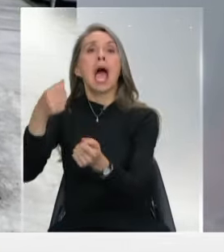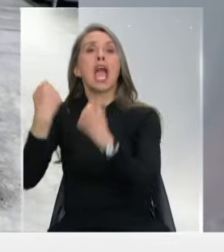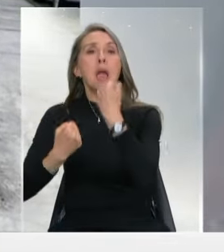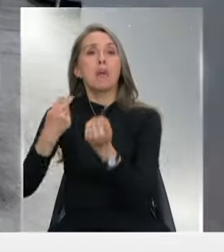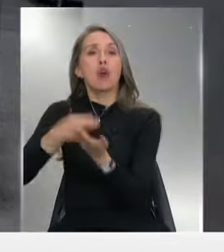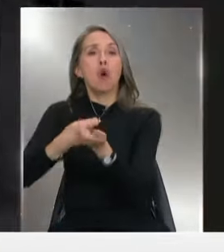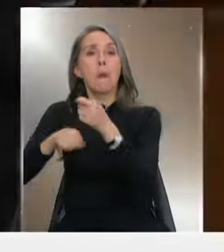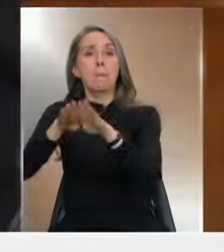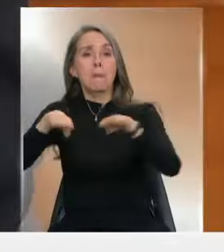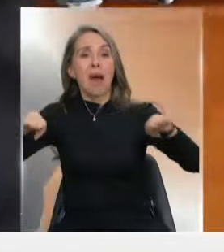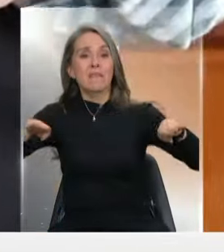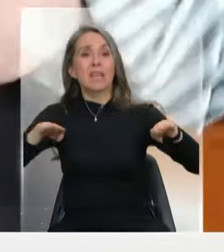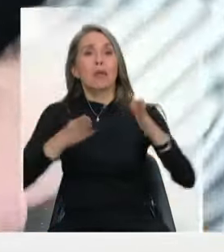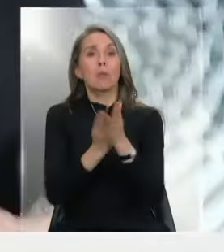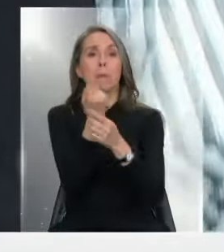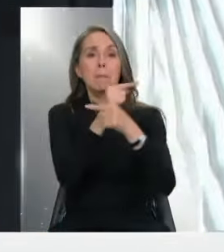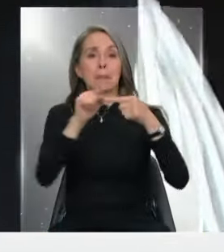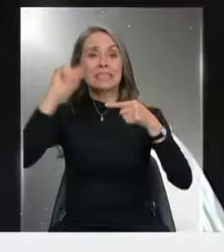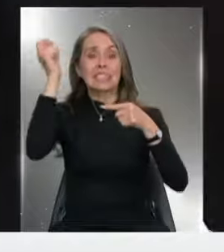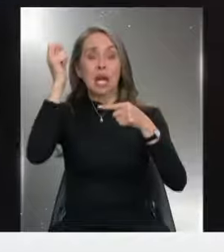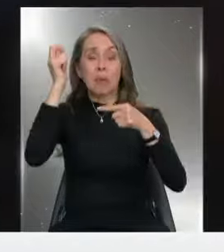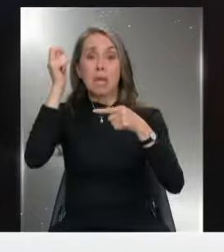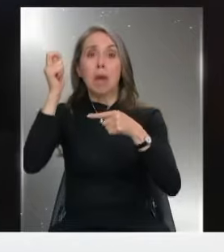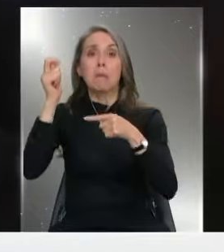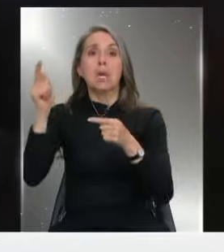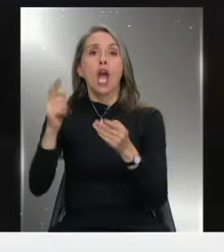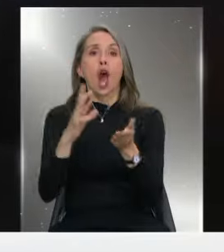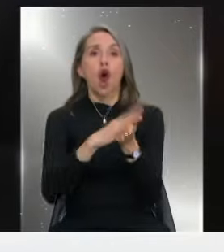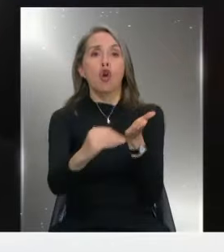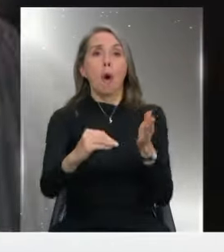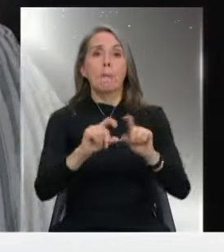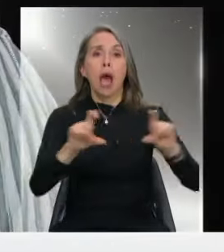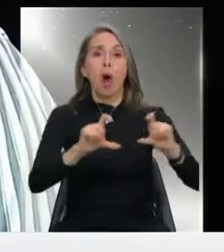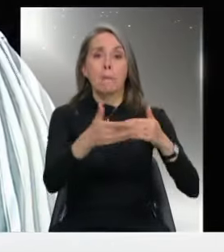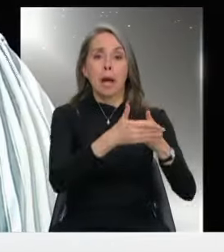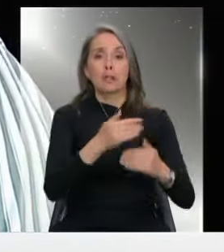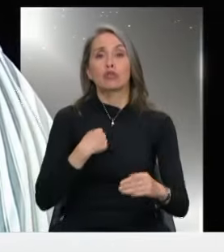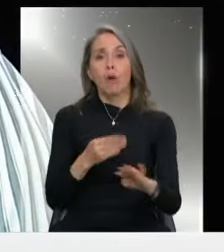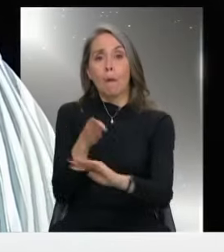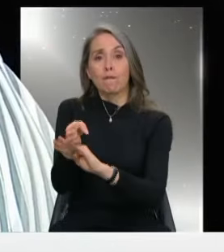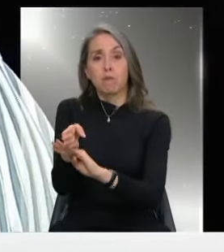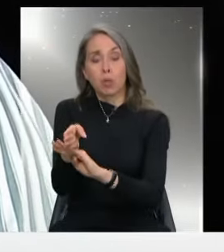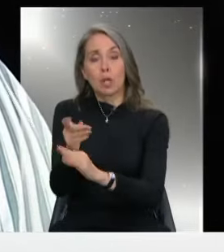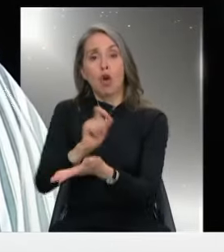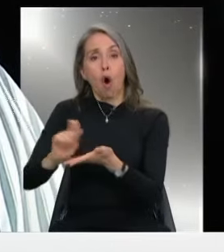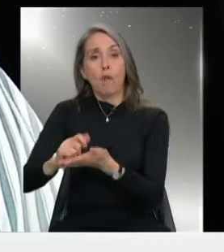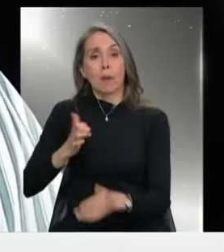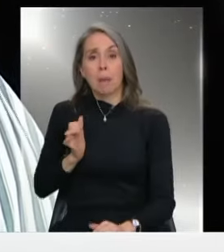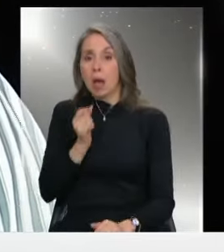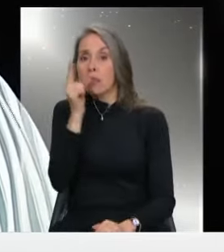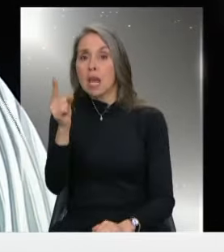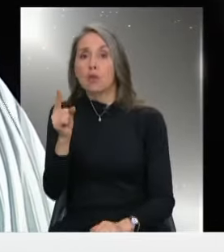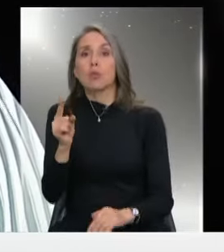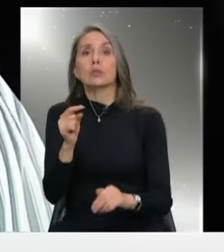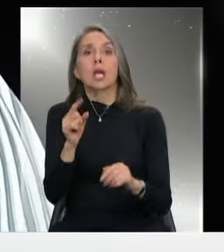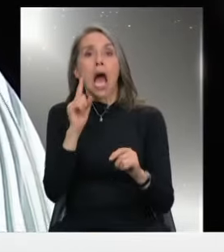de septiembre. Hoy día presenté una denuncia en la PDI por la supuesta duplicidad